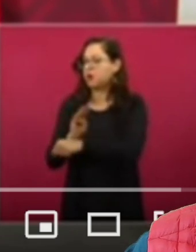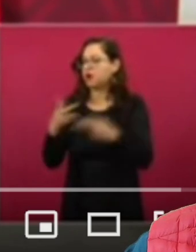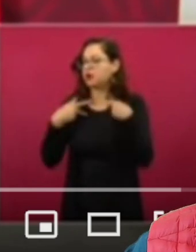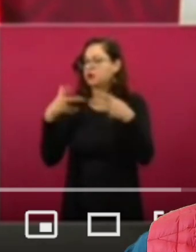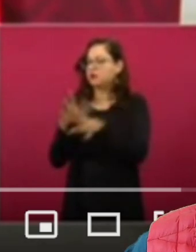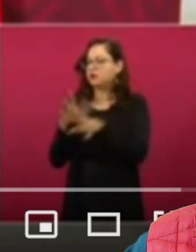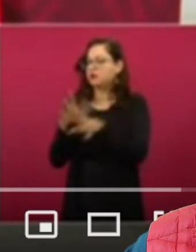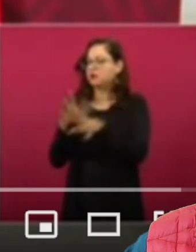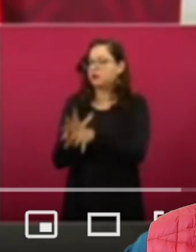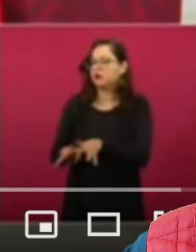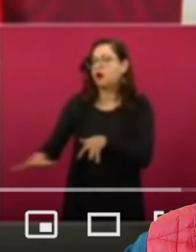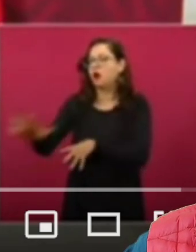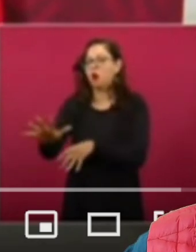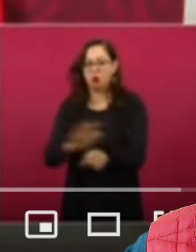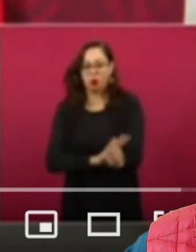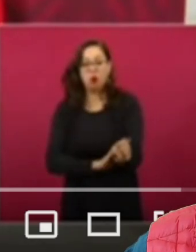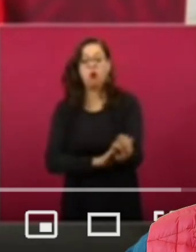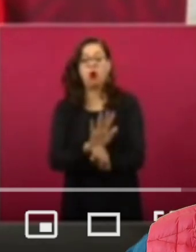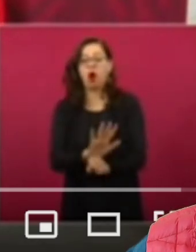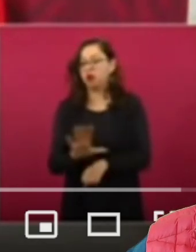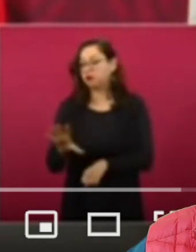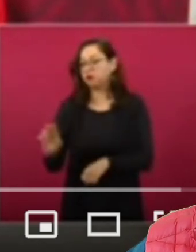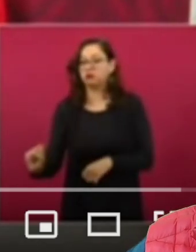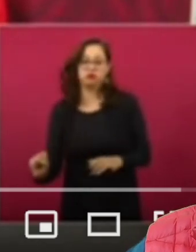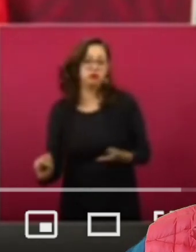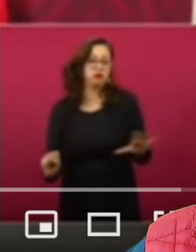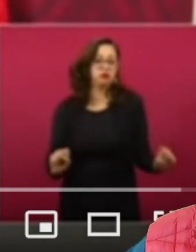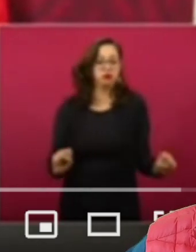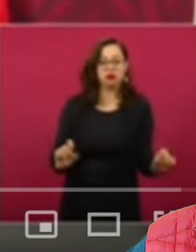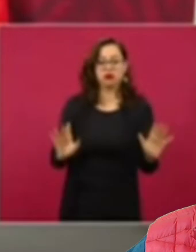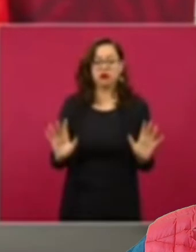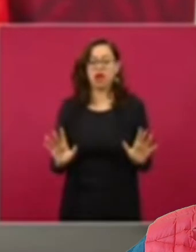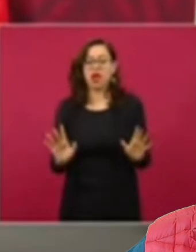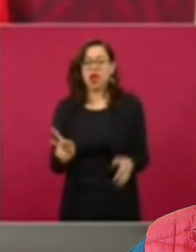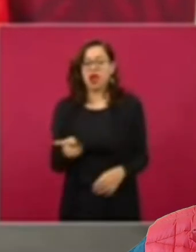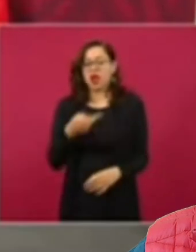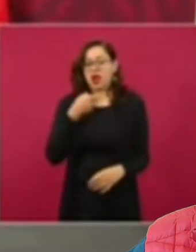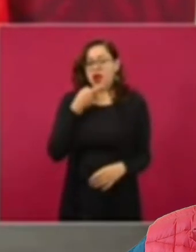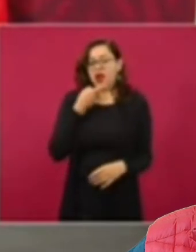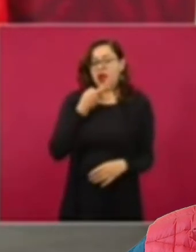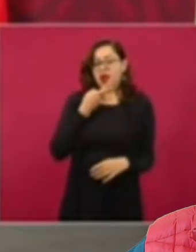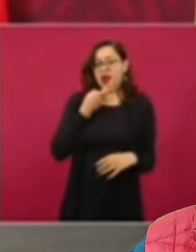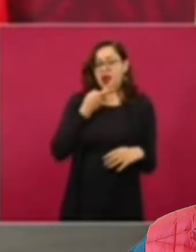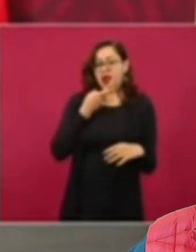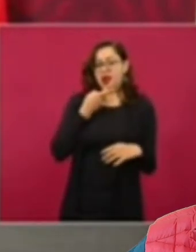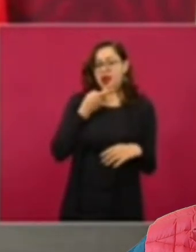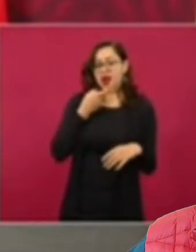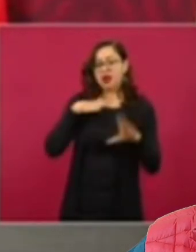dice? Adelante. Pero nada de discurso y demagogia.